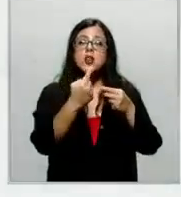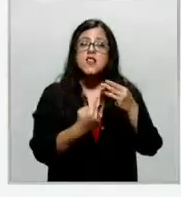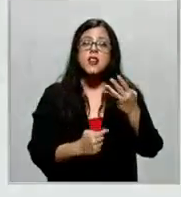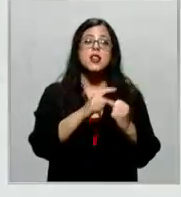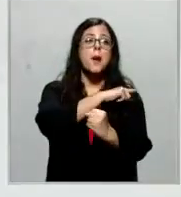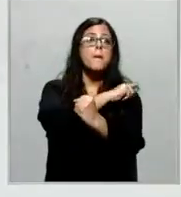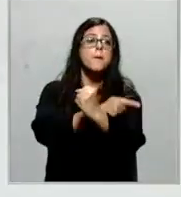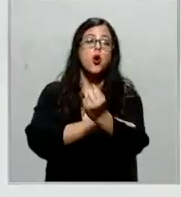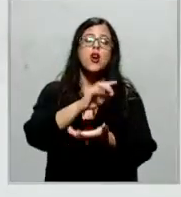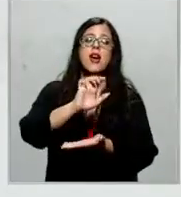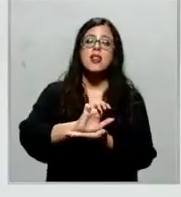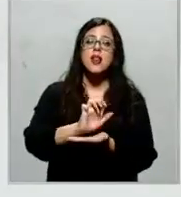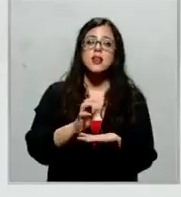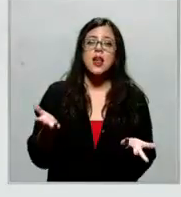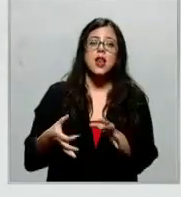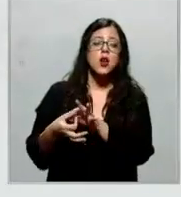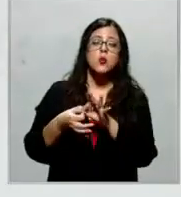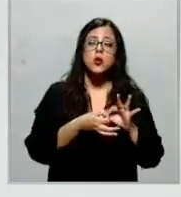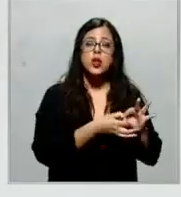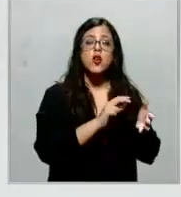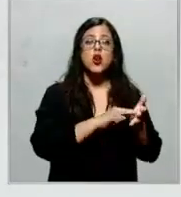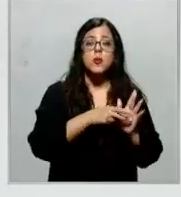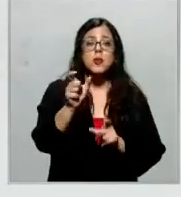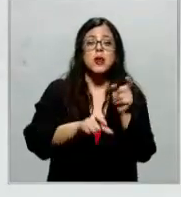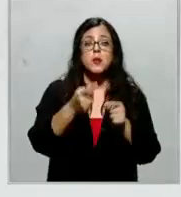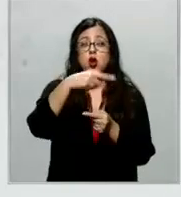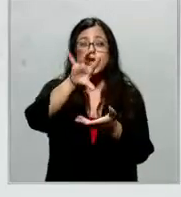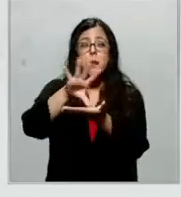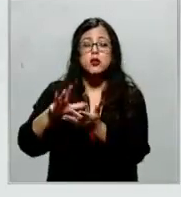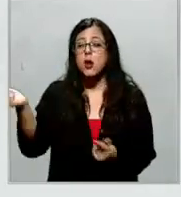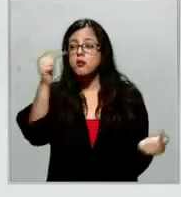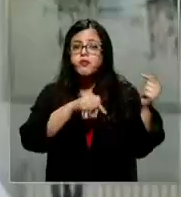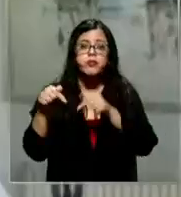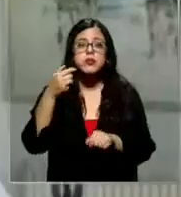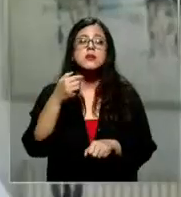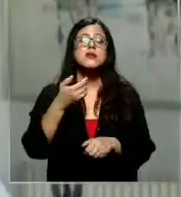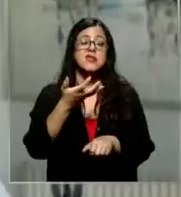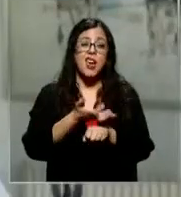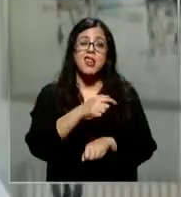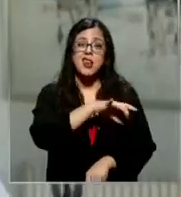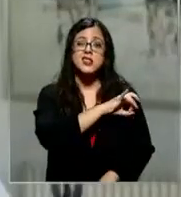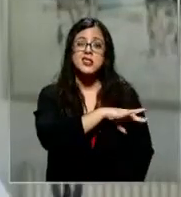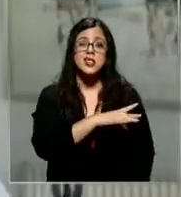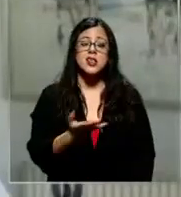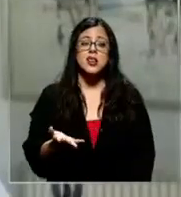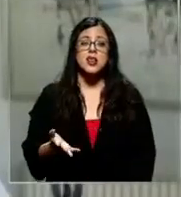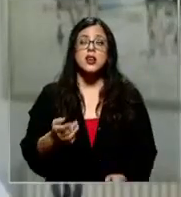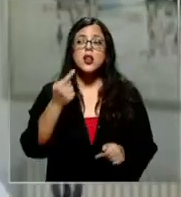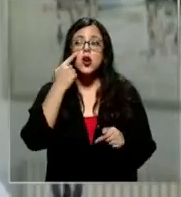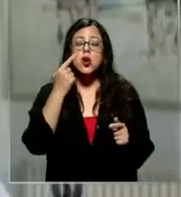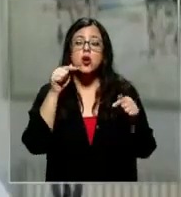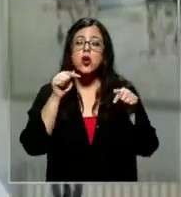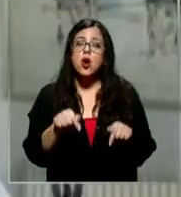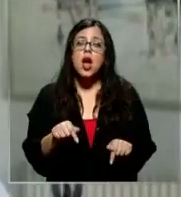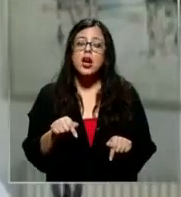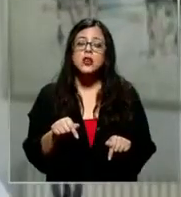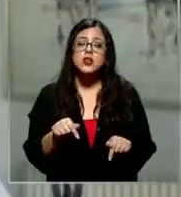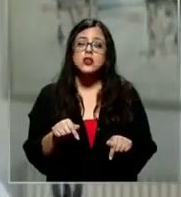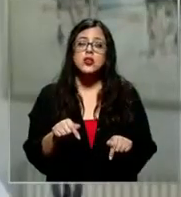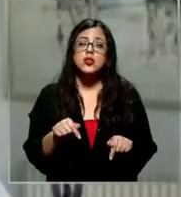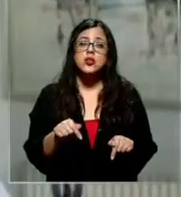Estado, dada la crisis migratoria tan severa que tenemos en Chile. Una conducta que ha